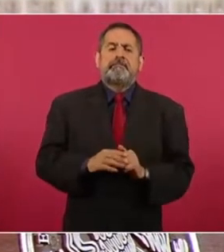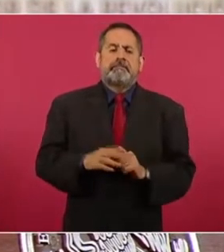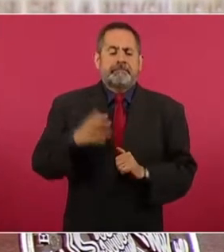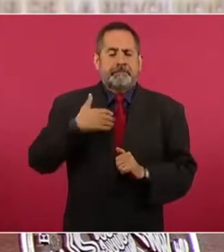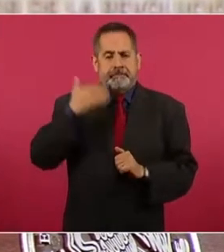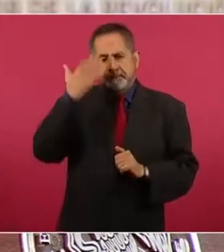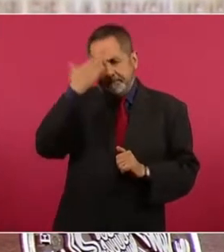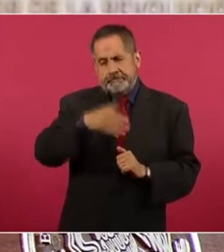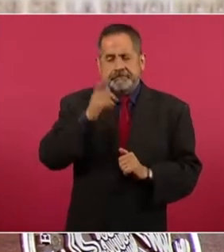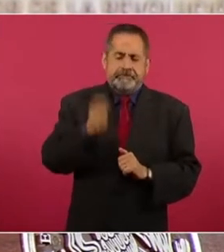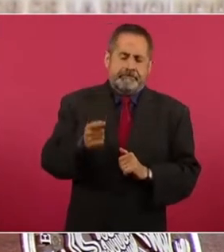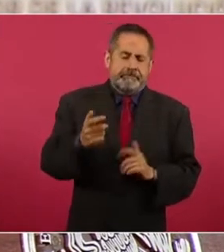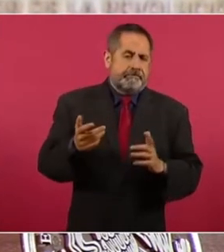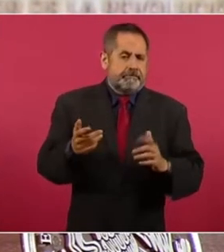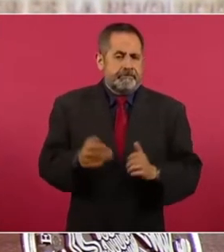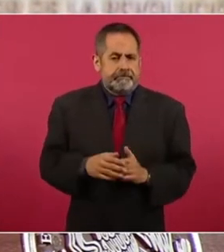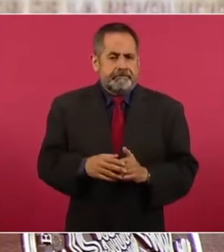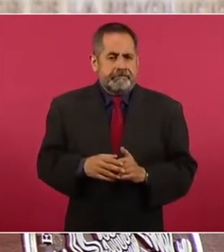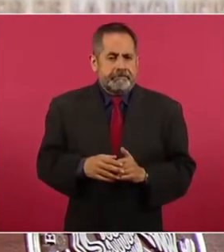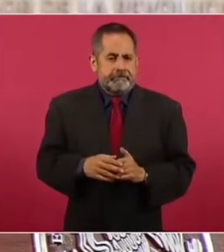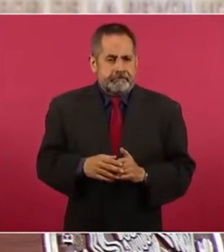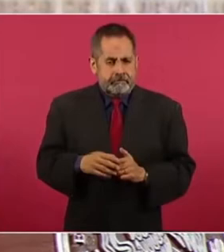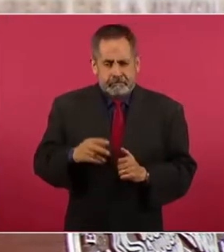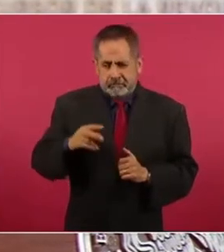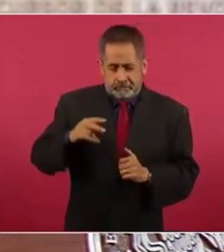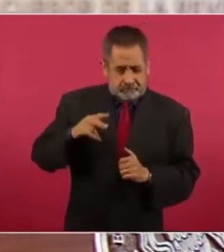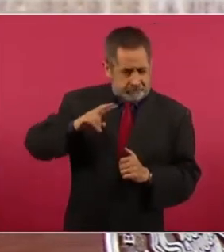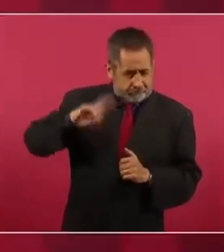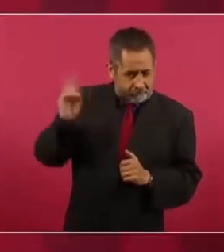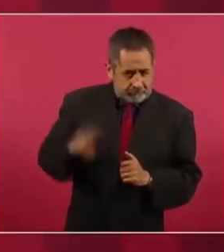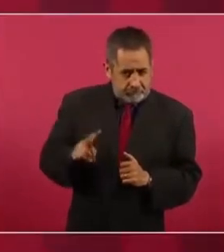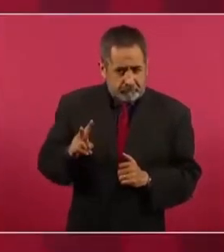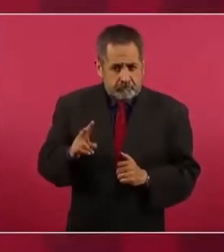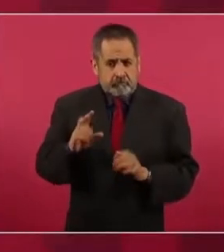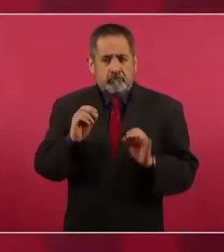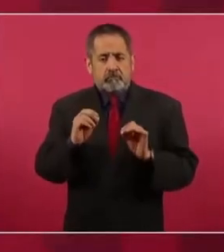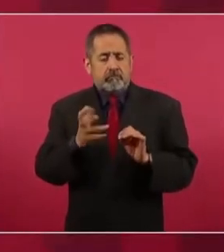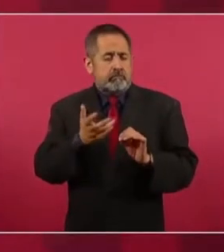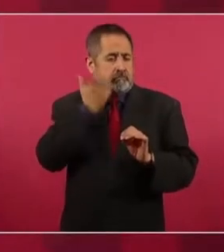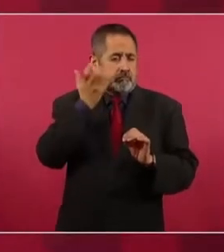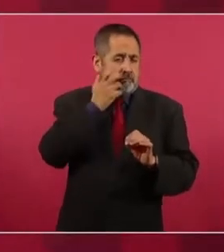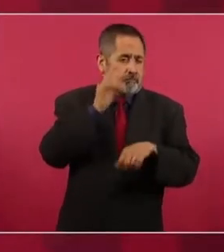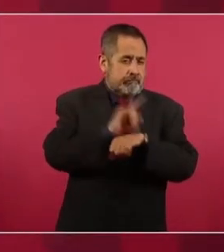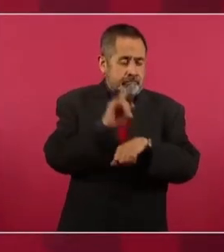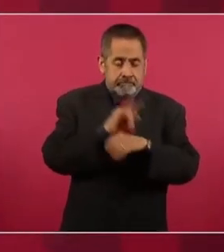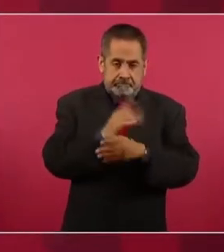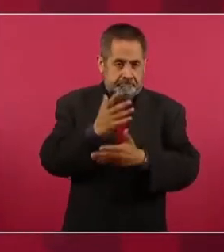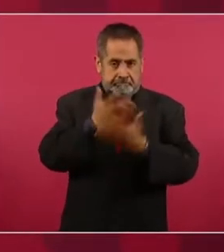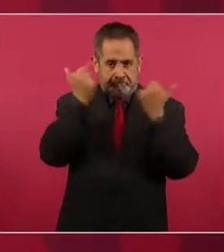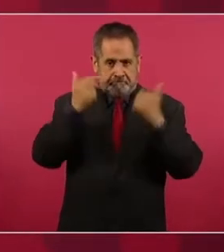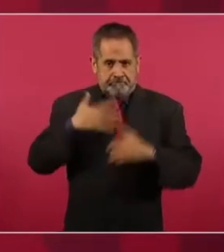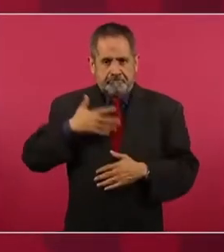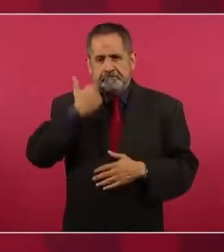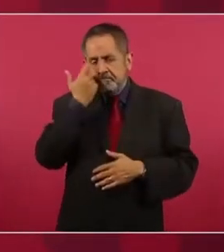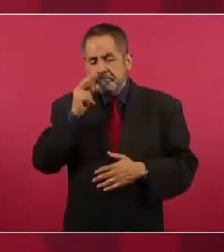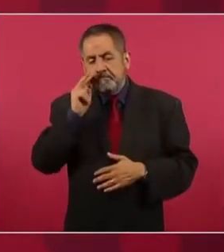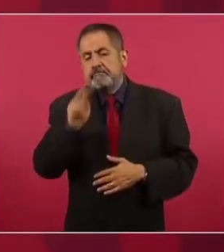saber si es real o ficticia